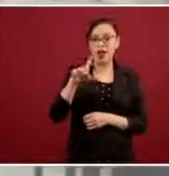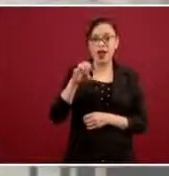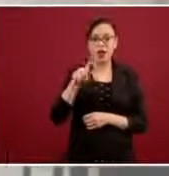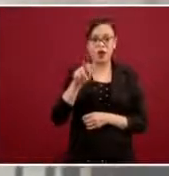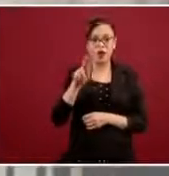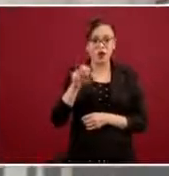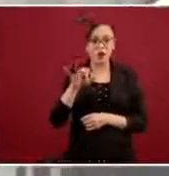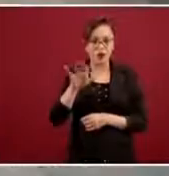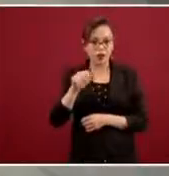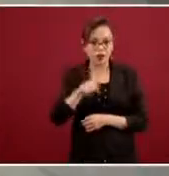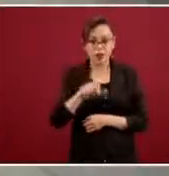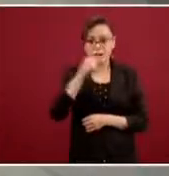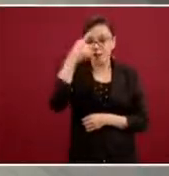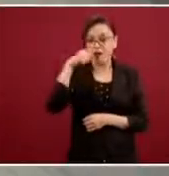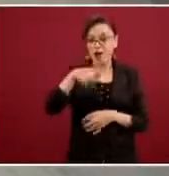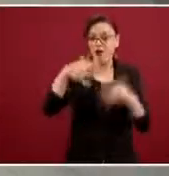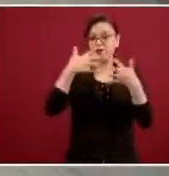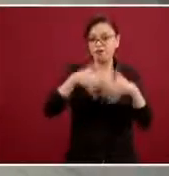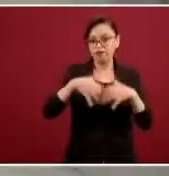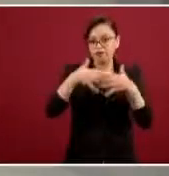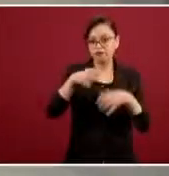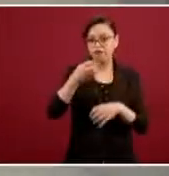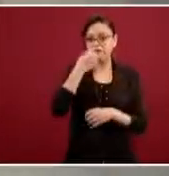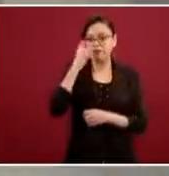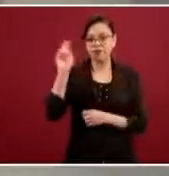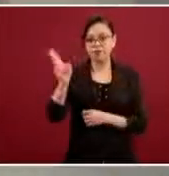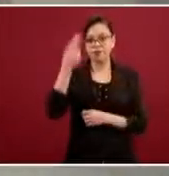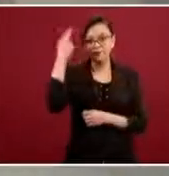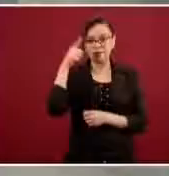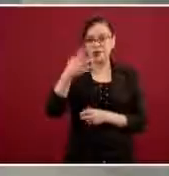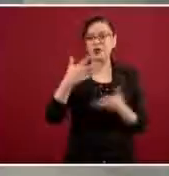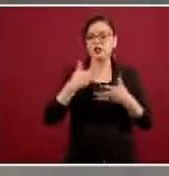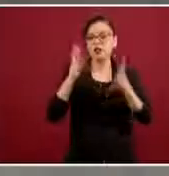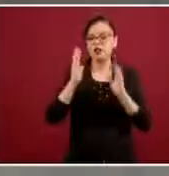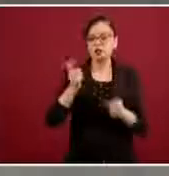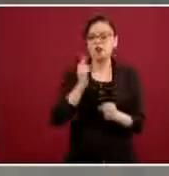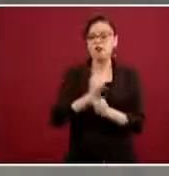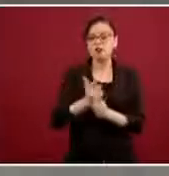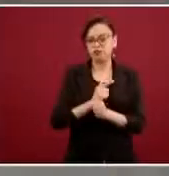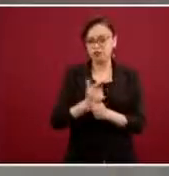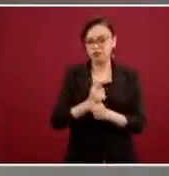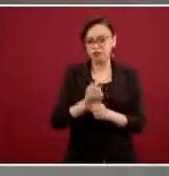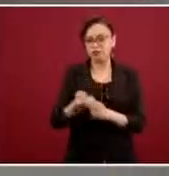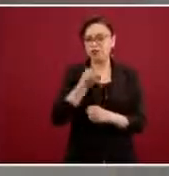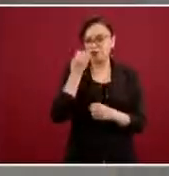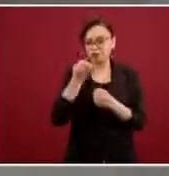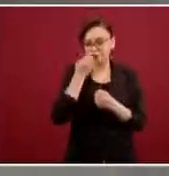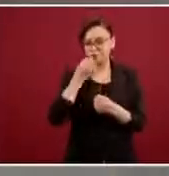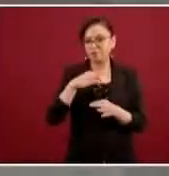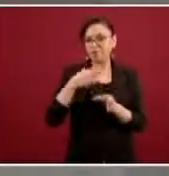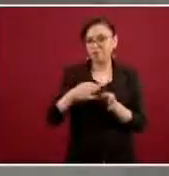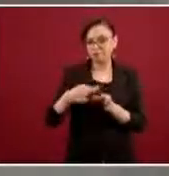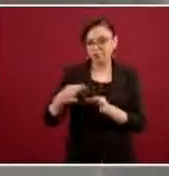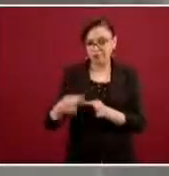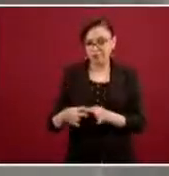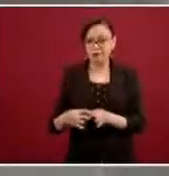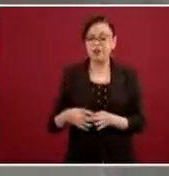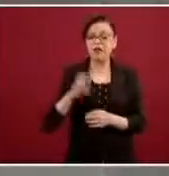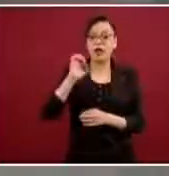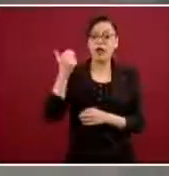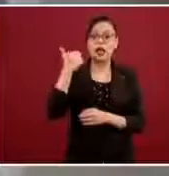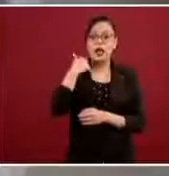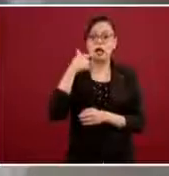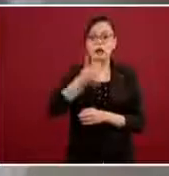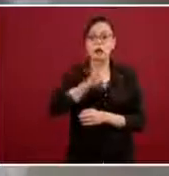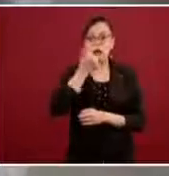reparación de este tipo de equipos, profesores investigadores de licenciatura y posgrado, aunado al apoyo de empresas de exalumnos dedicadas al servicio